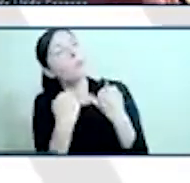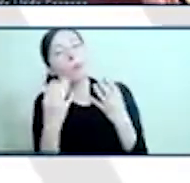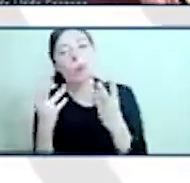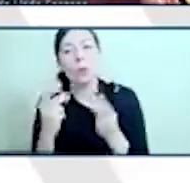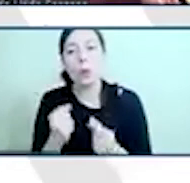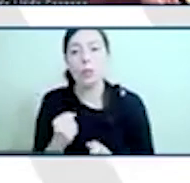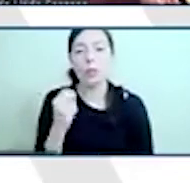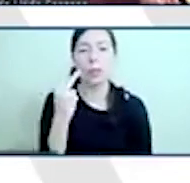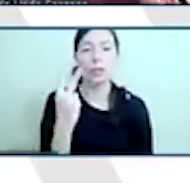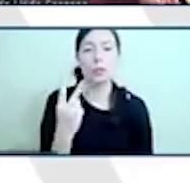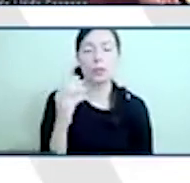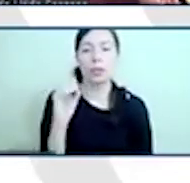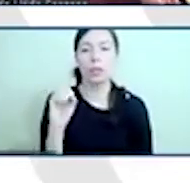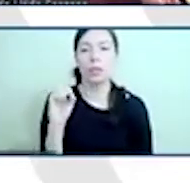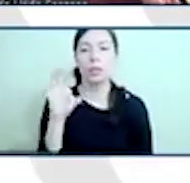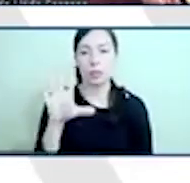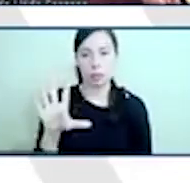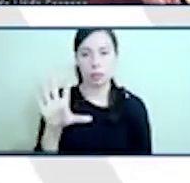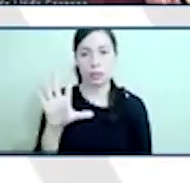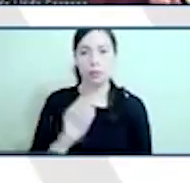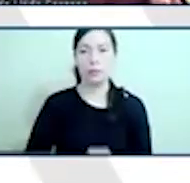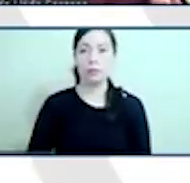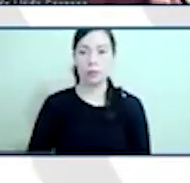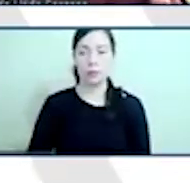tamaño de la tabla para que se vea más claramente.